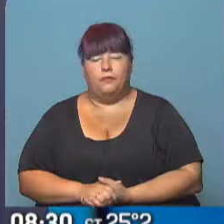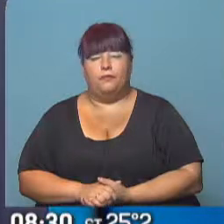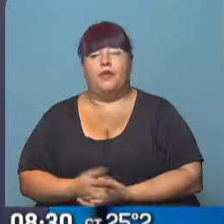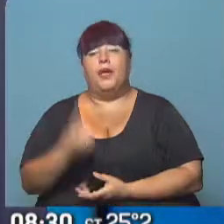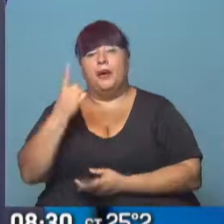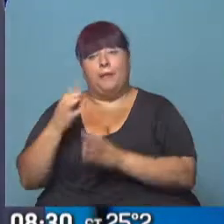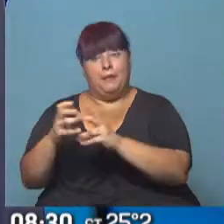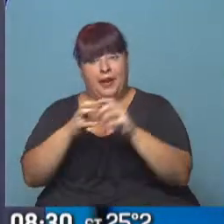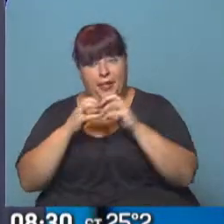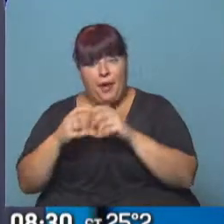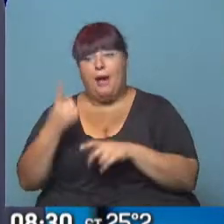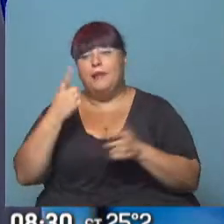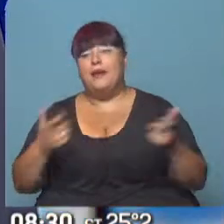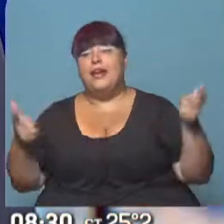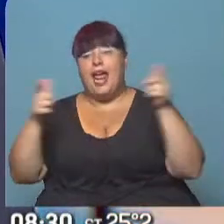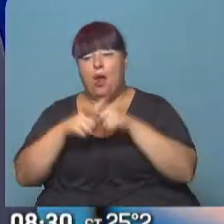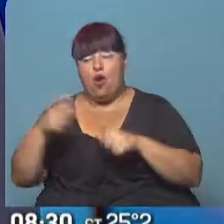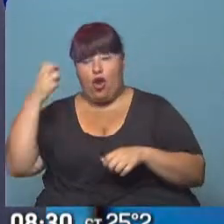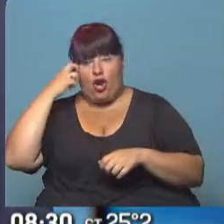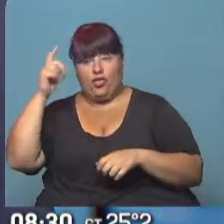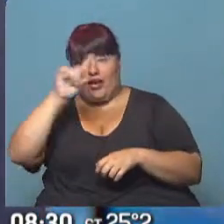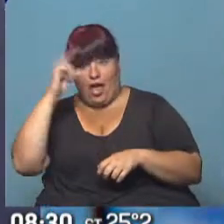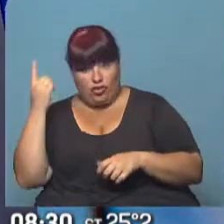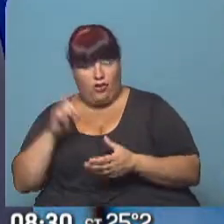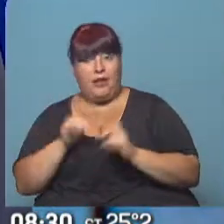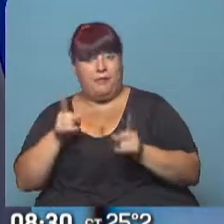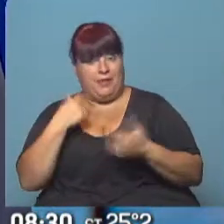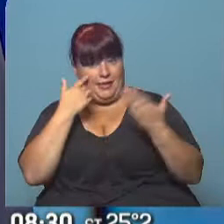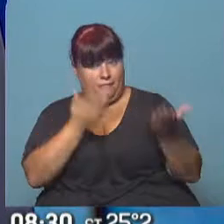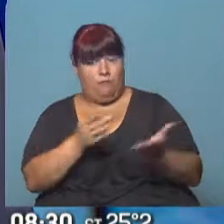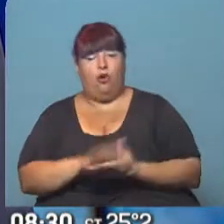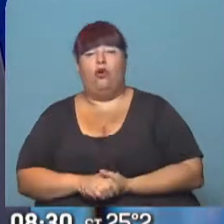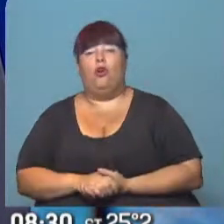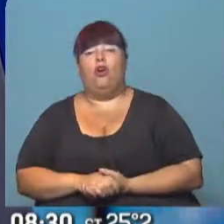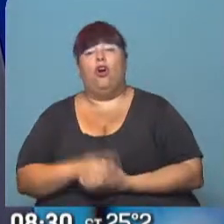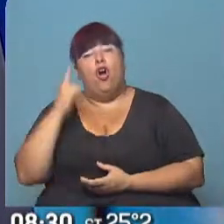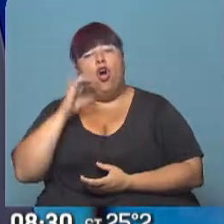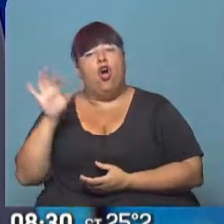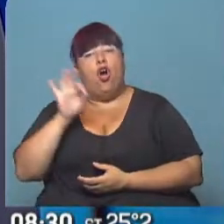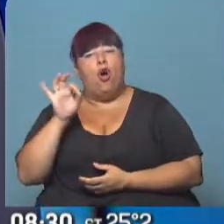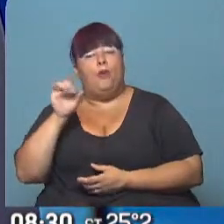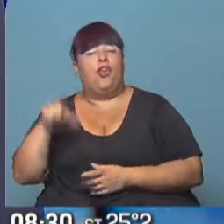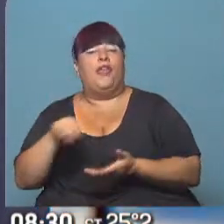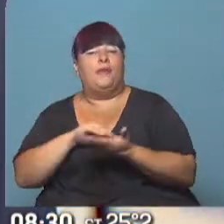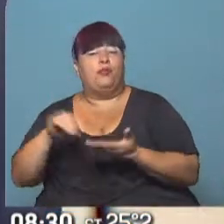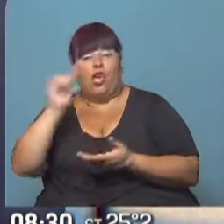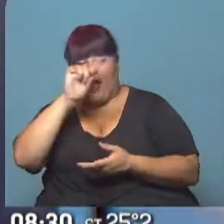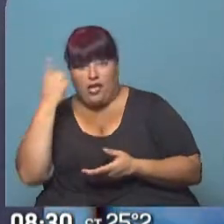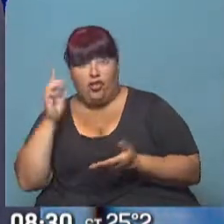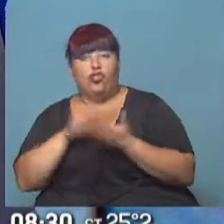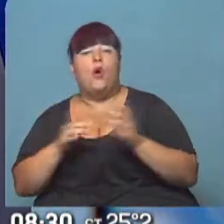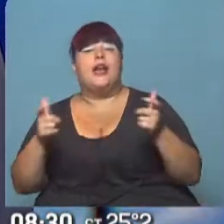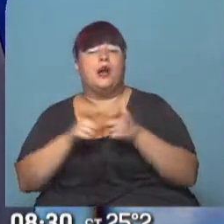Primer debate, primera reunión del Congreso Nacional fue esto que estamos viendo, que son las opiniones de los legisladores nacionales de la